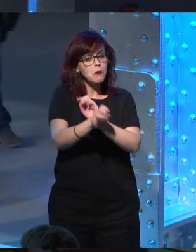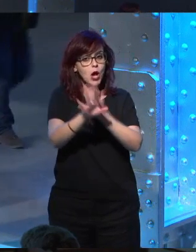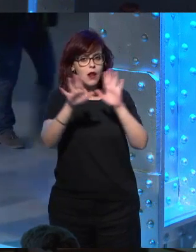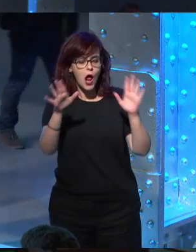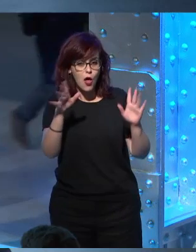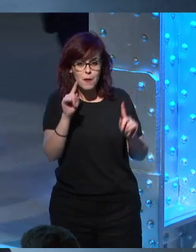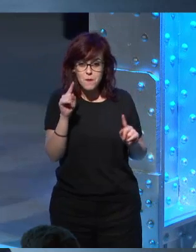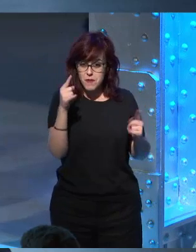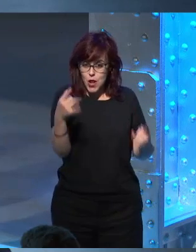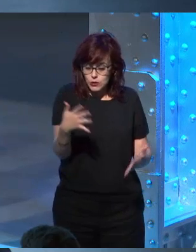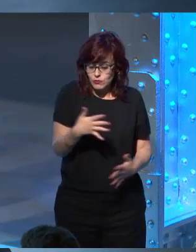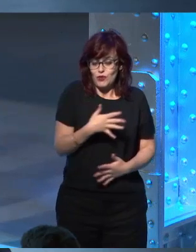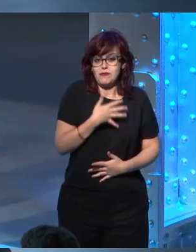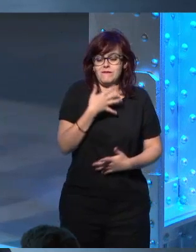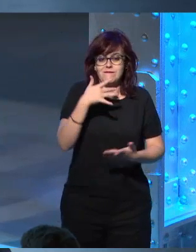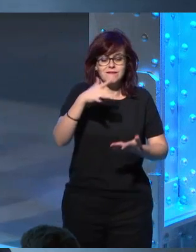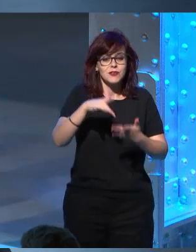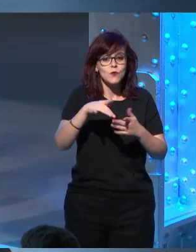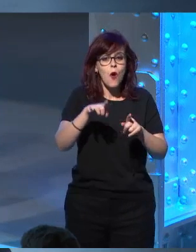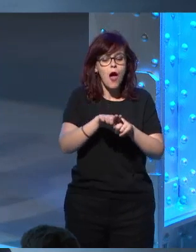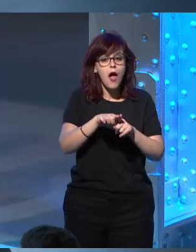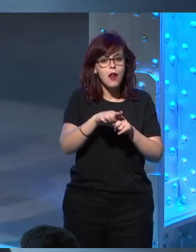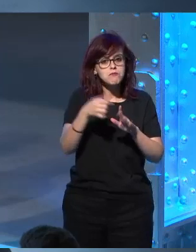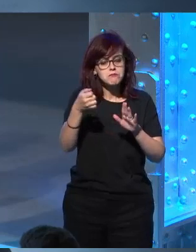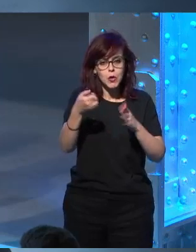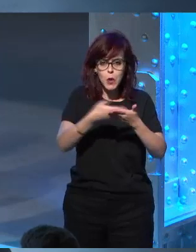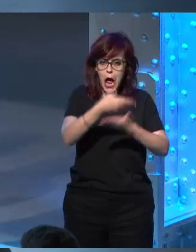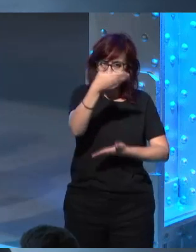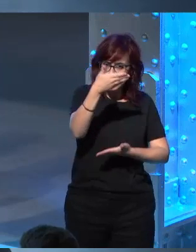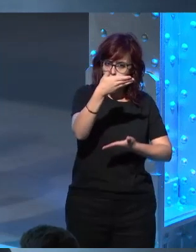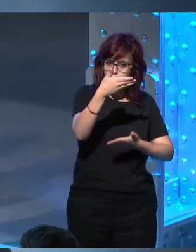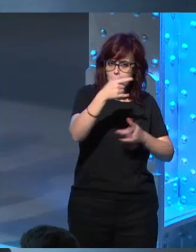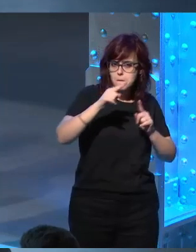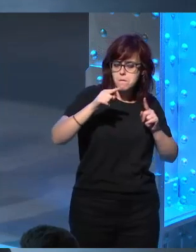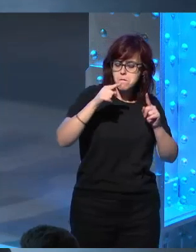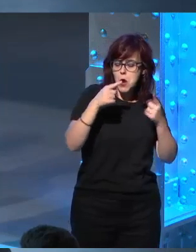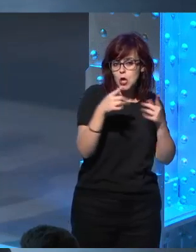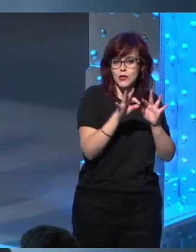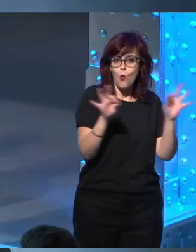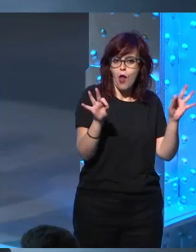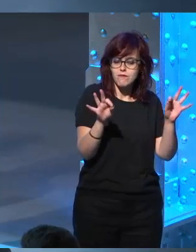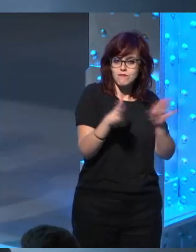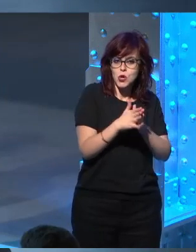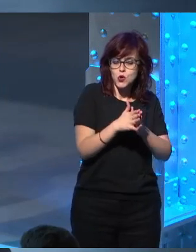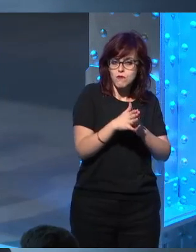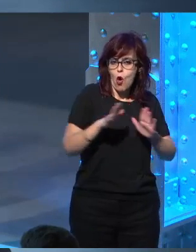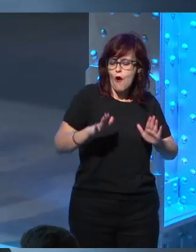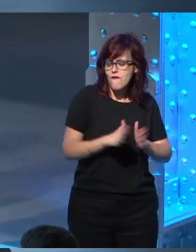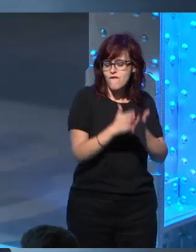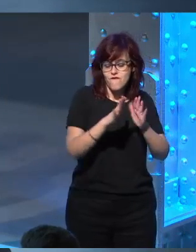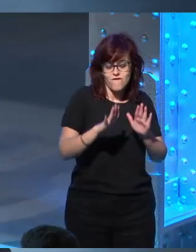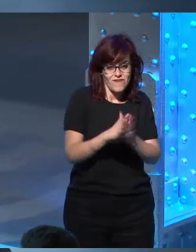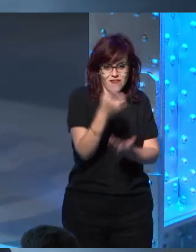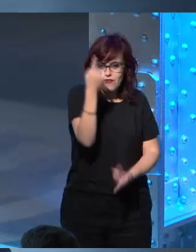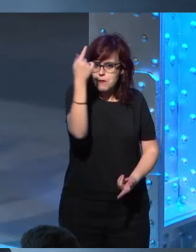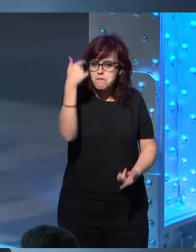ese artículo inicial que escribió se convirtió en una especie de... no de Biblia, sino de letra revelada que